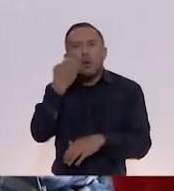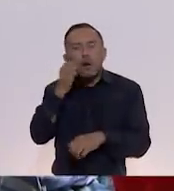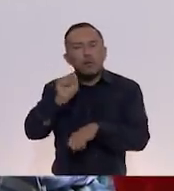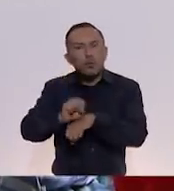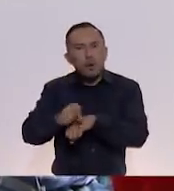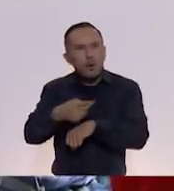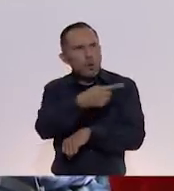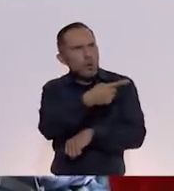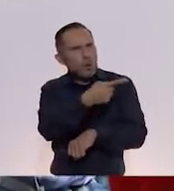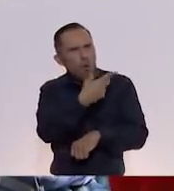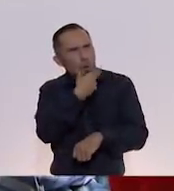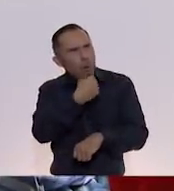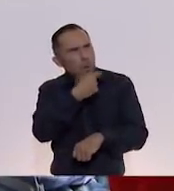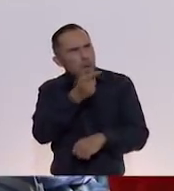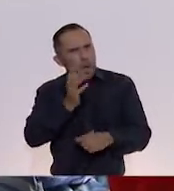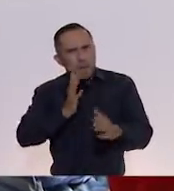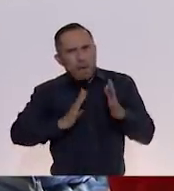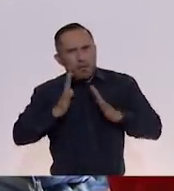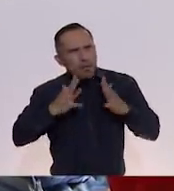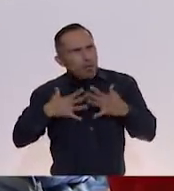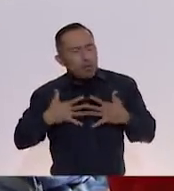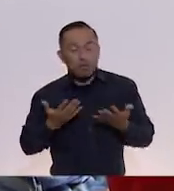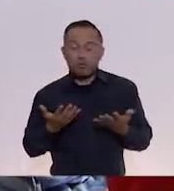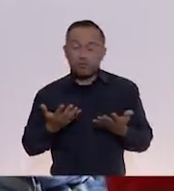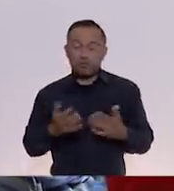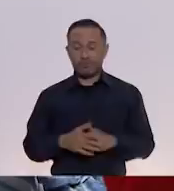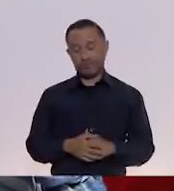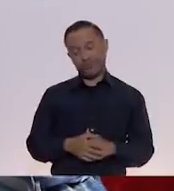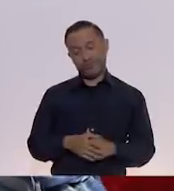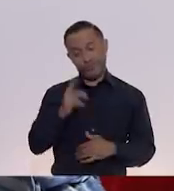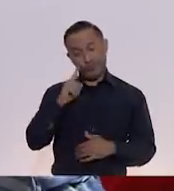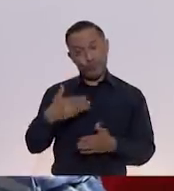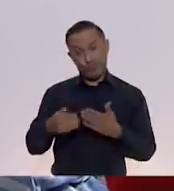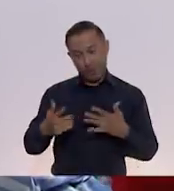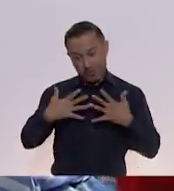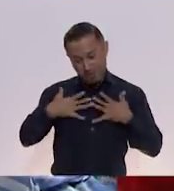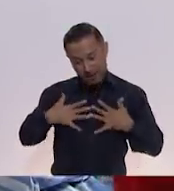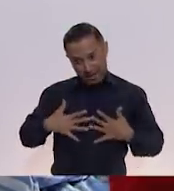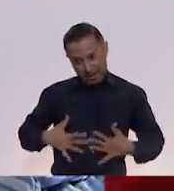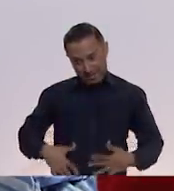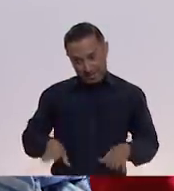Papá, usted es muy moderno porque en bata te ves muy hombre, ¿eh?